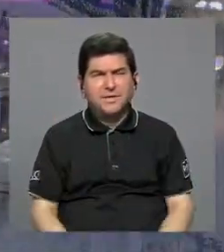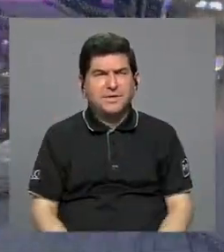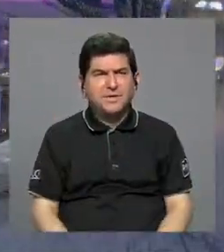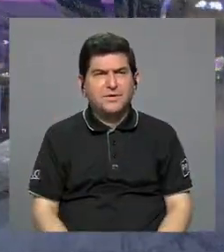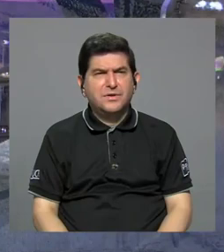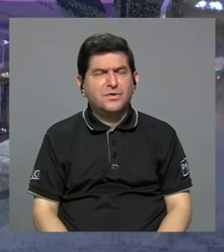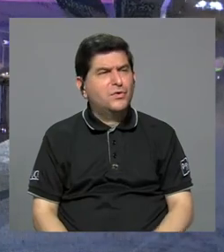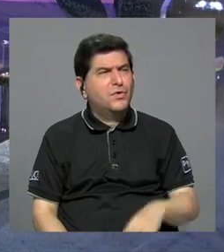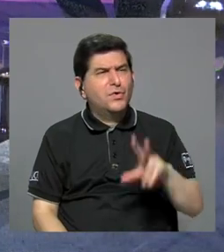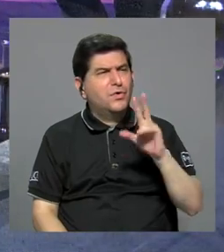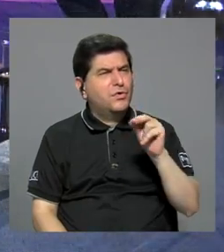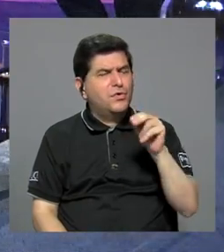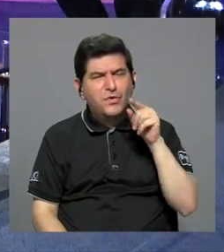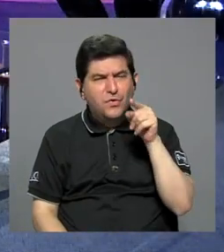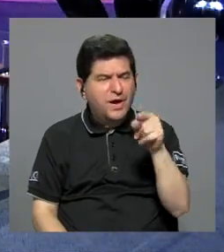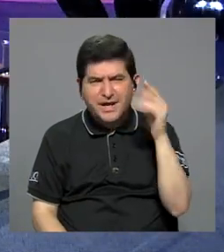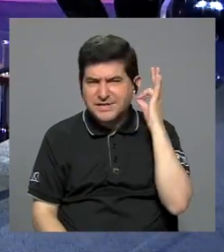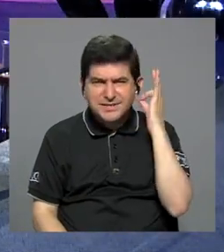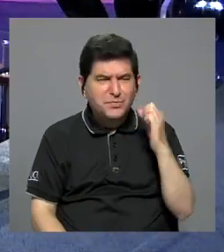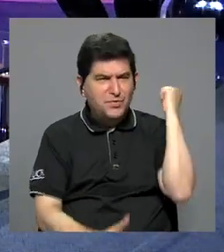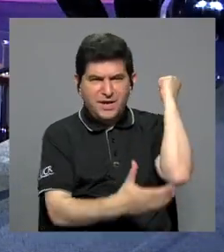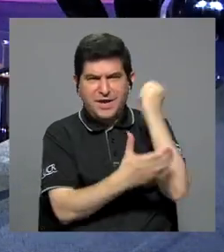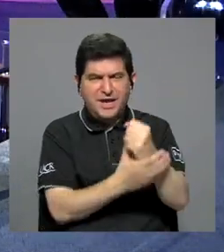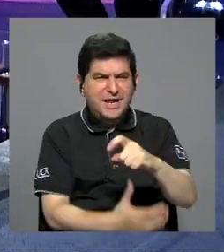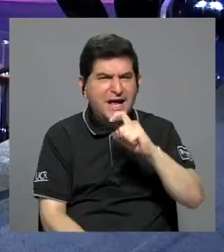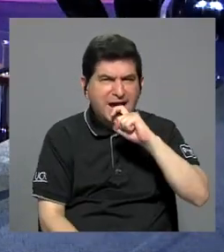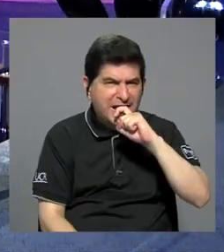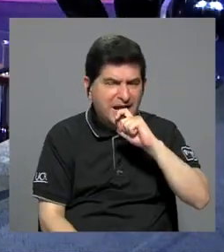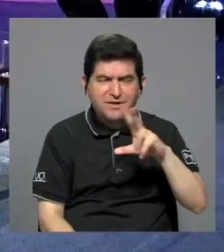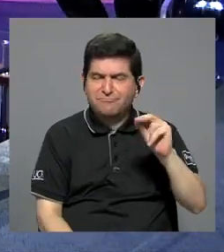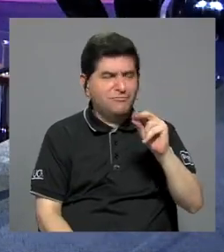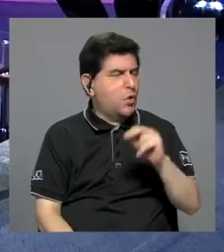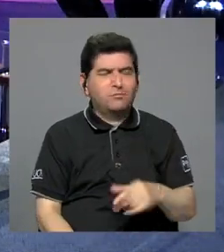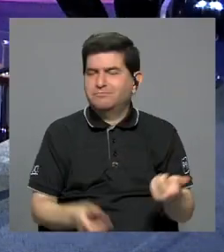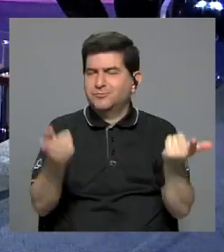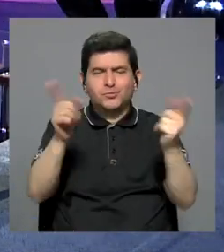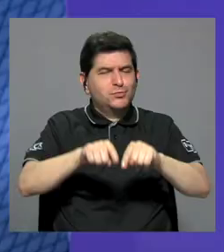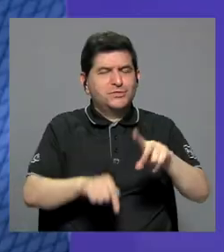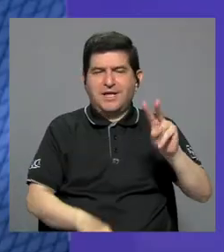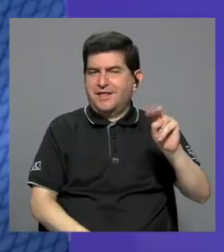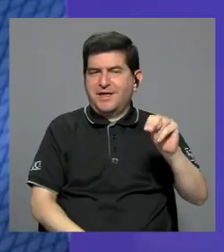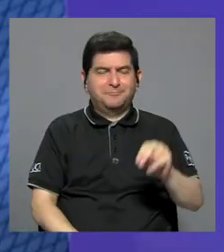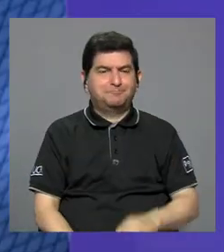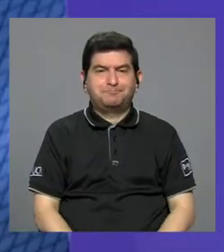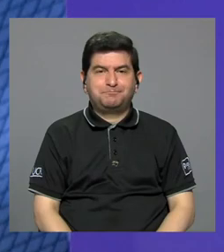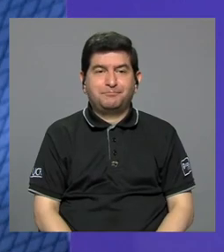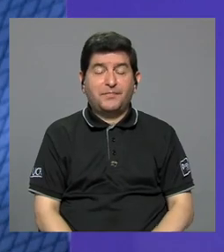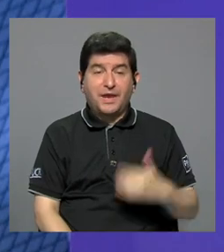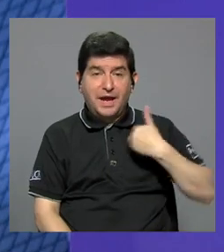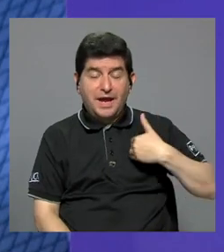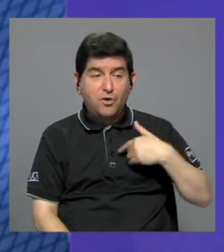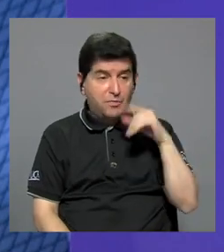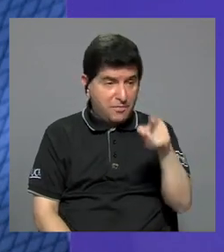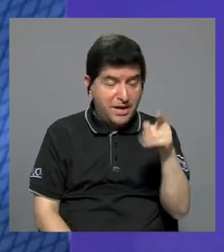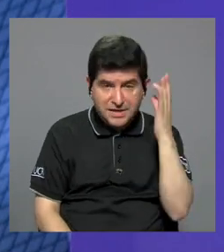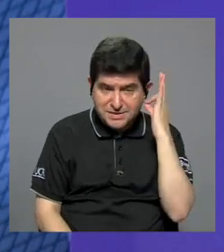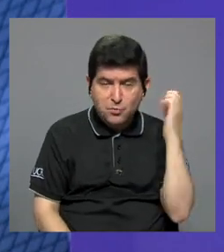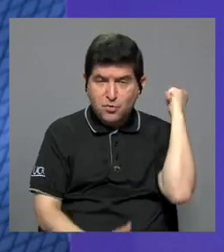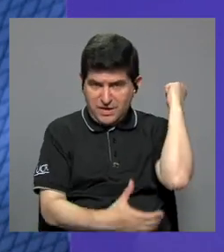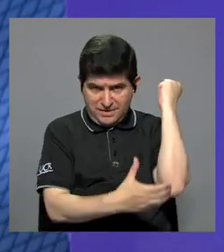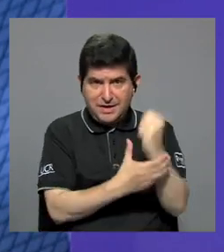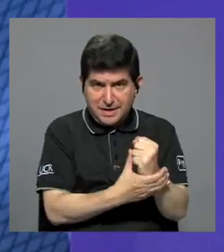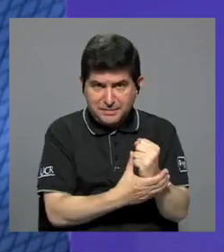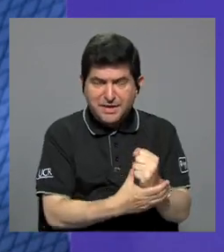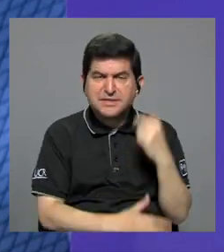es asesinada por celos, digamos, no es eso lo que pasa en la novela. Él la asesina